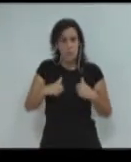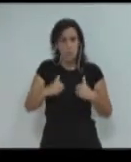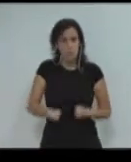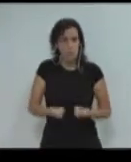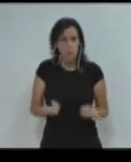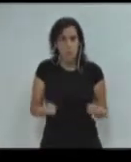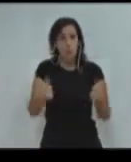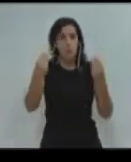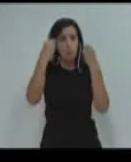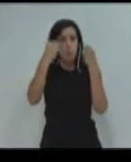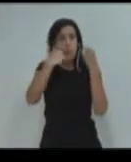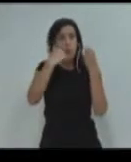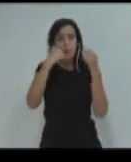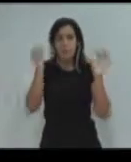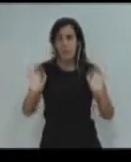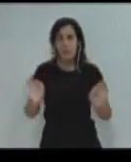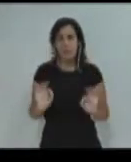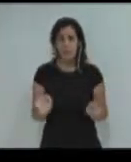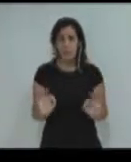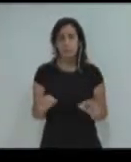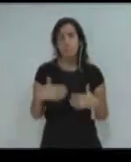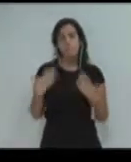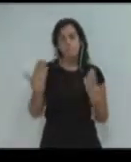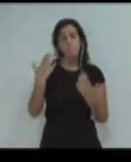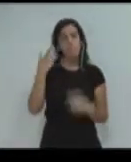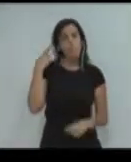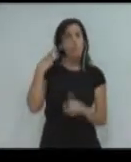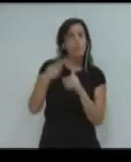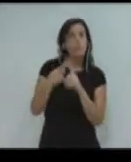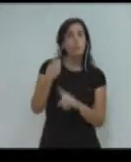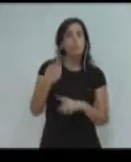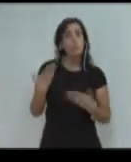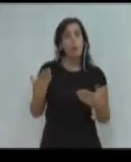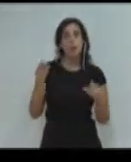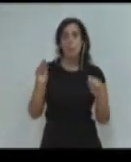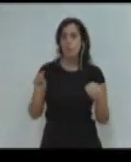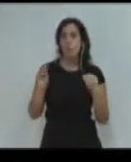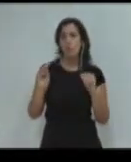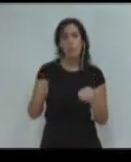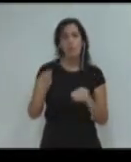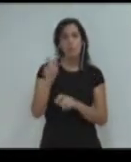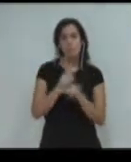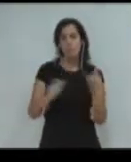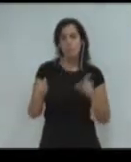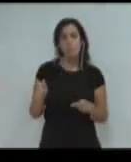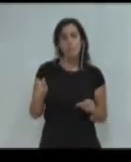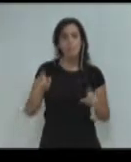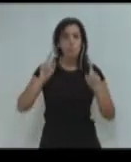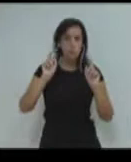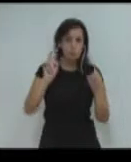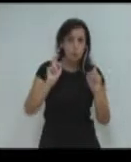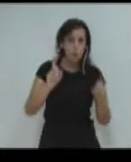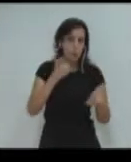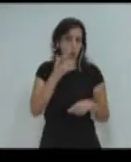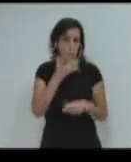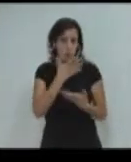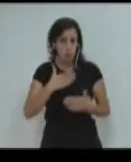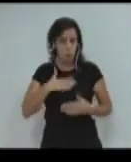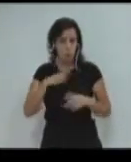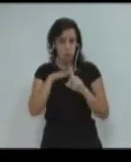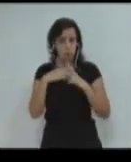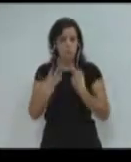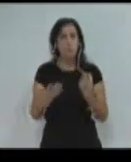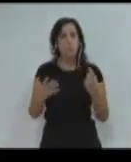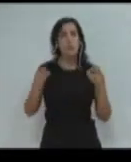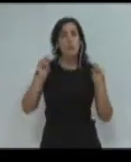Nadie nos formó, entonces uno de los objetivos es formar al personal, a los profesores, por en nuestro caso, en la